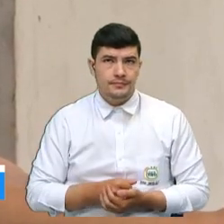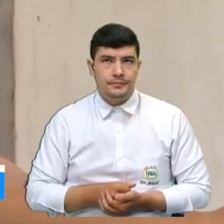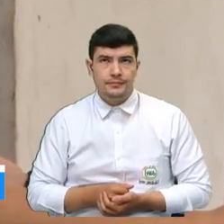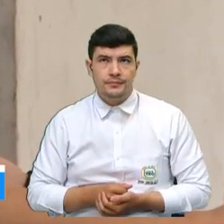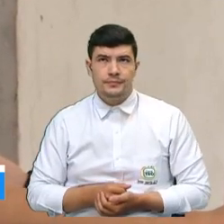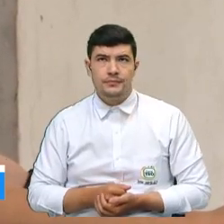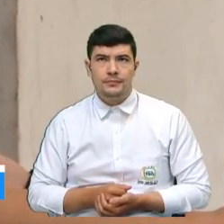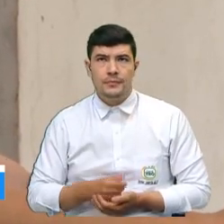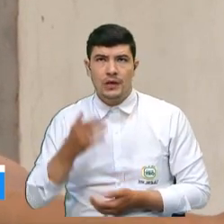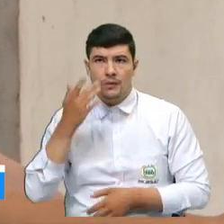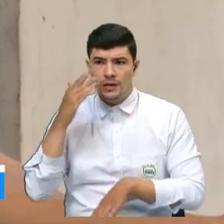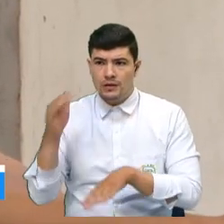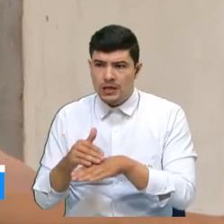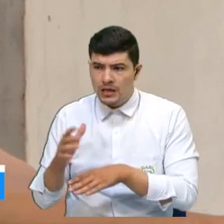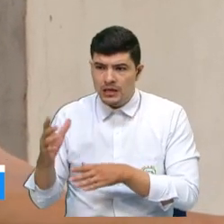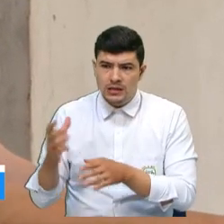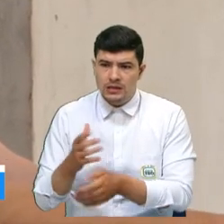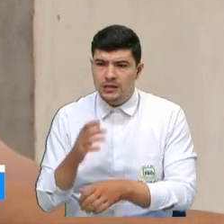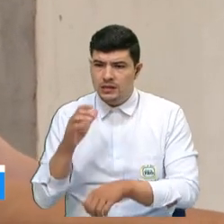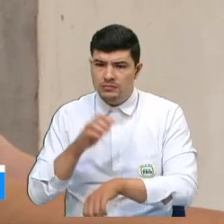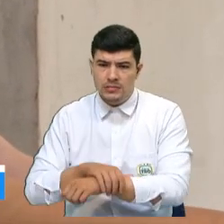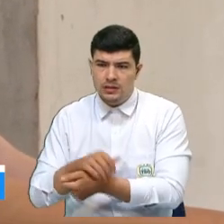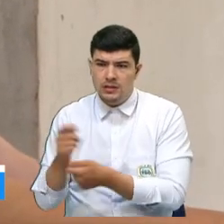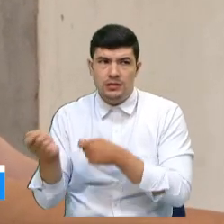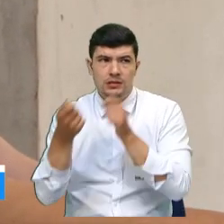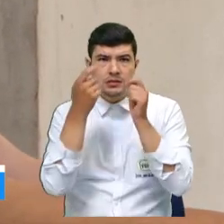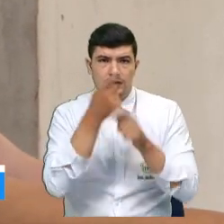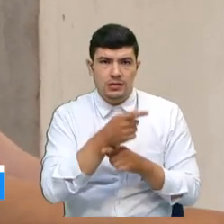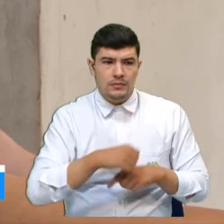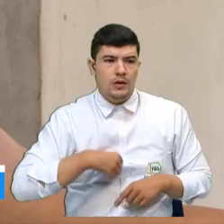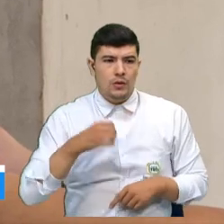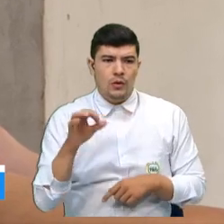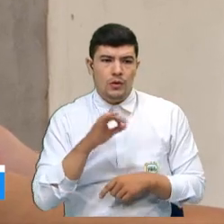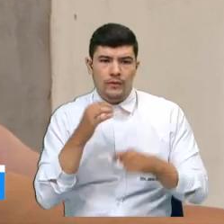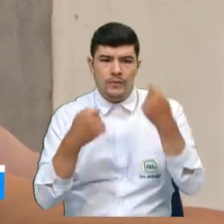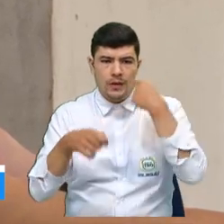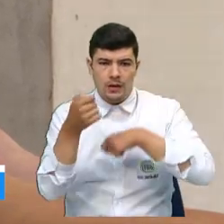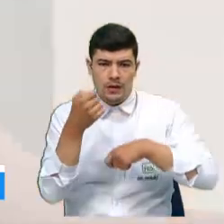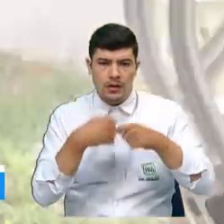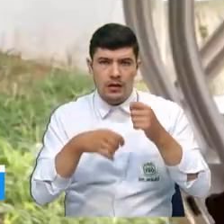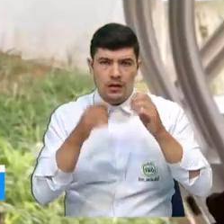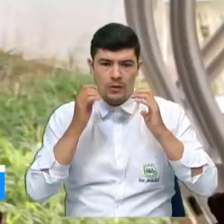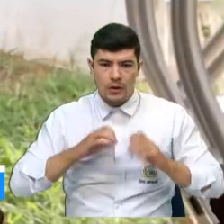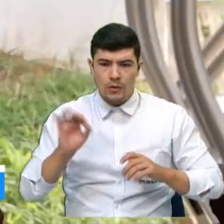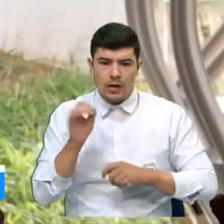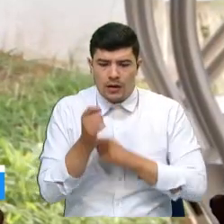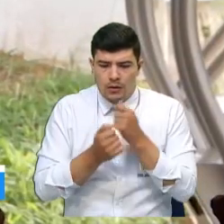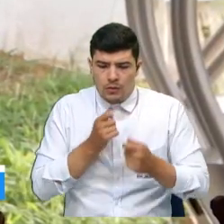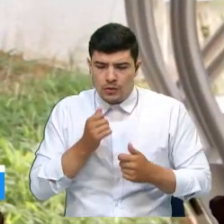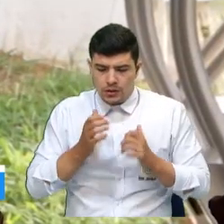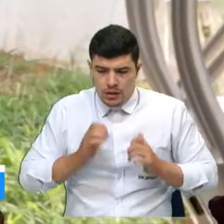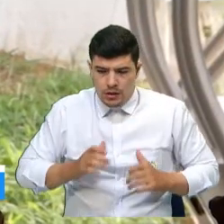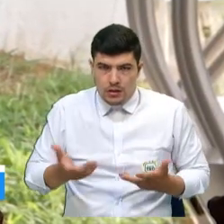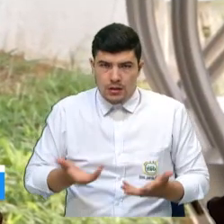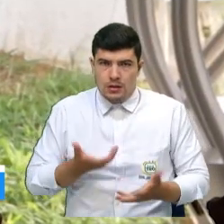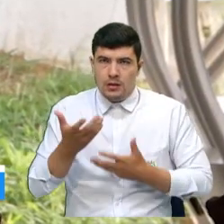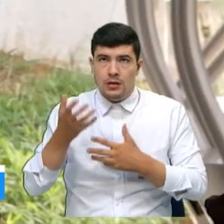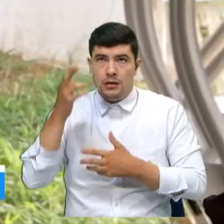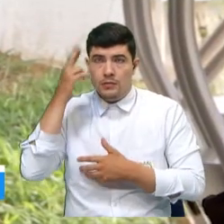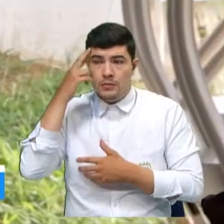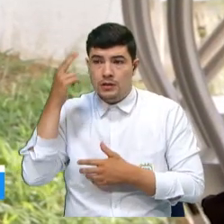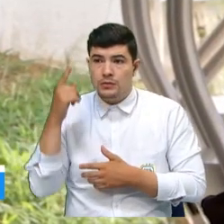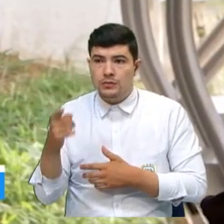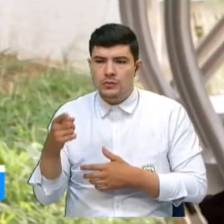lo toman a uno para prostituirse o para vender el cuerpo o como para negociar con uno. De una X o Y manera se busca una